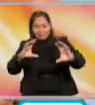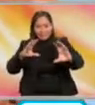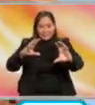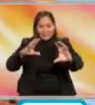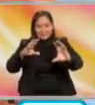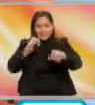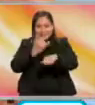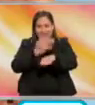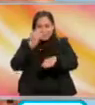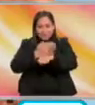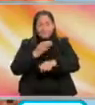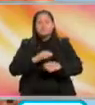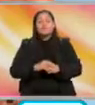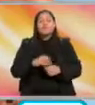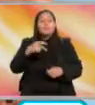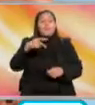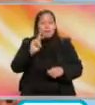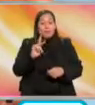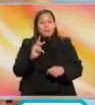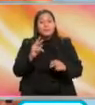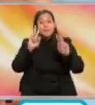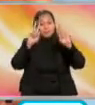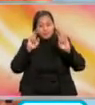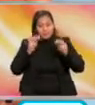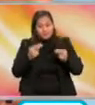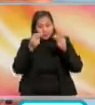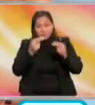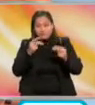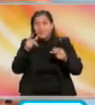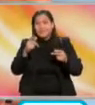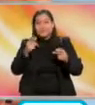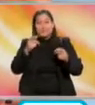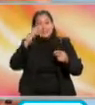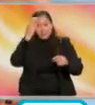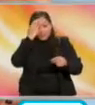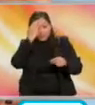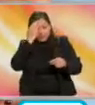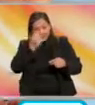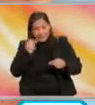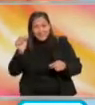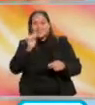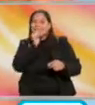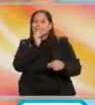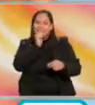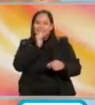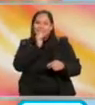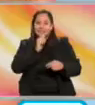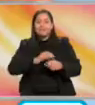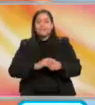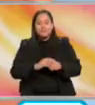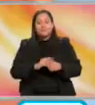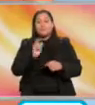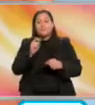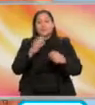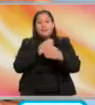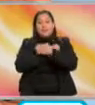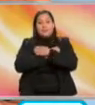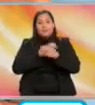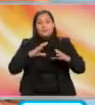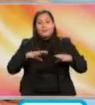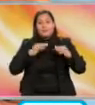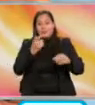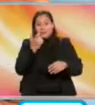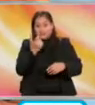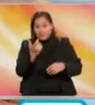en su oficio, pero el tema del negocio como tal no lo dominan. Claro. Y eso es lo que hace que no sean tan La exitosos. educación financiera para muchos es